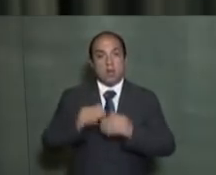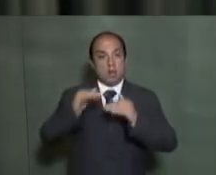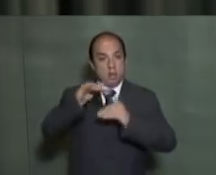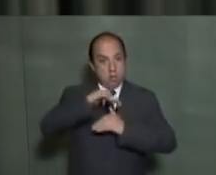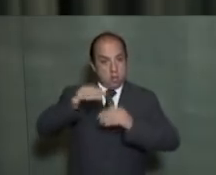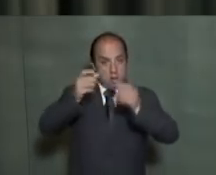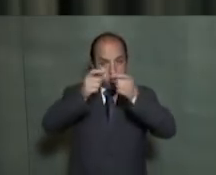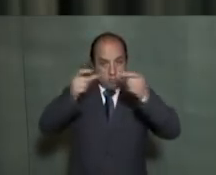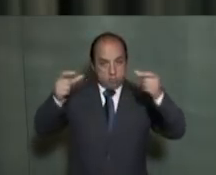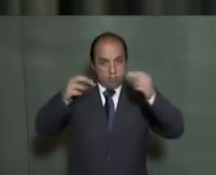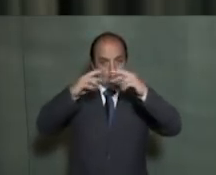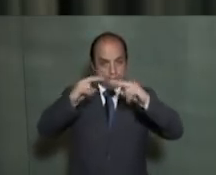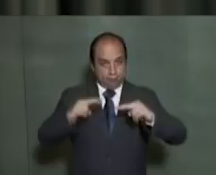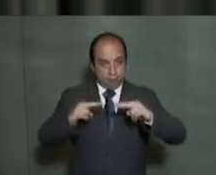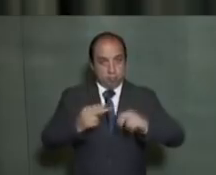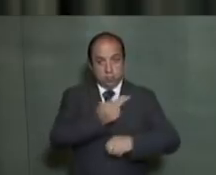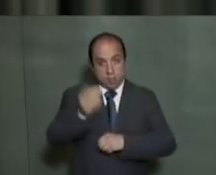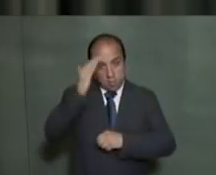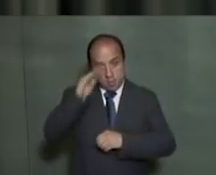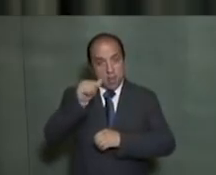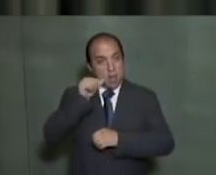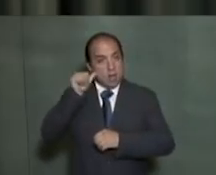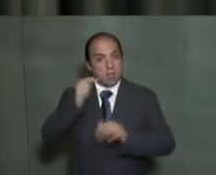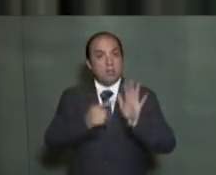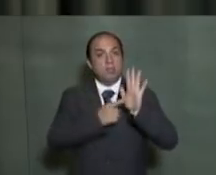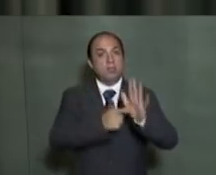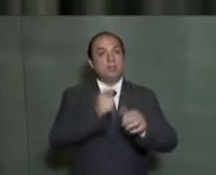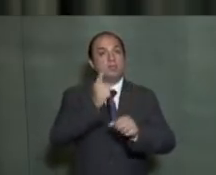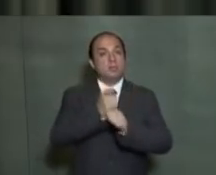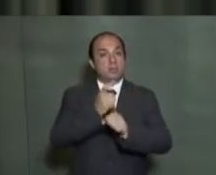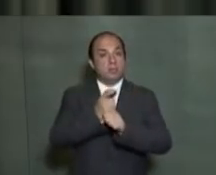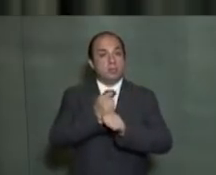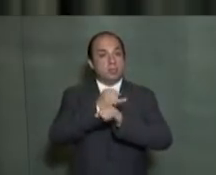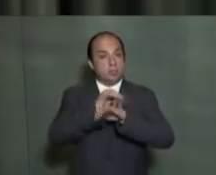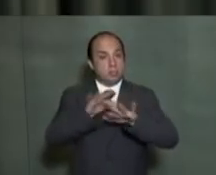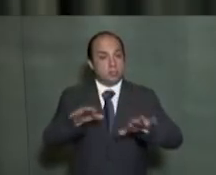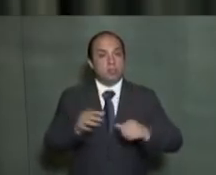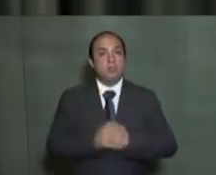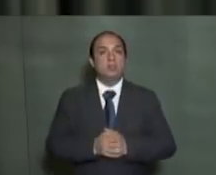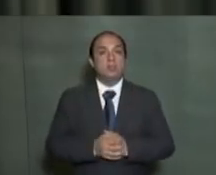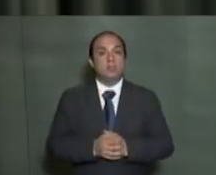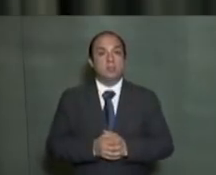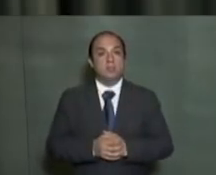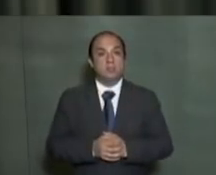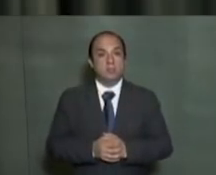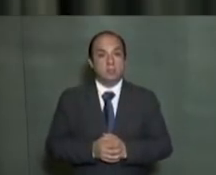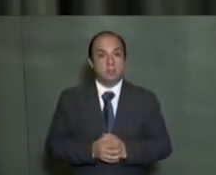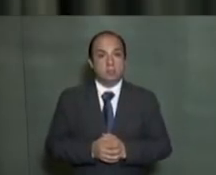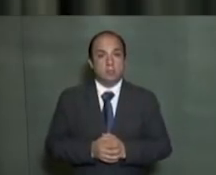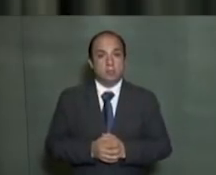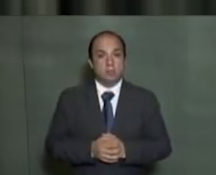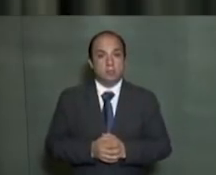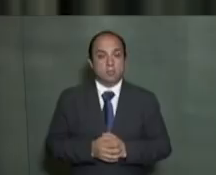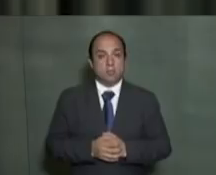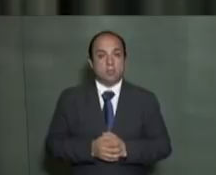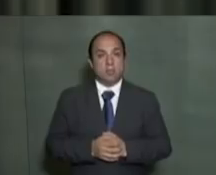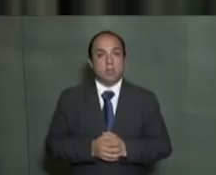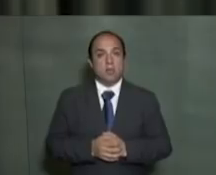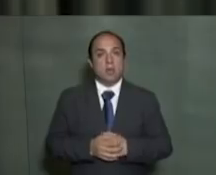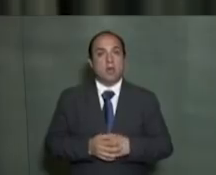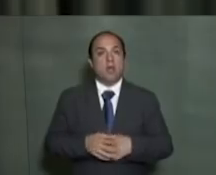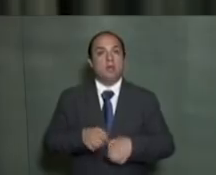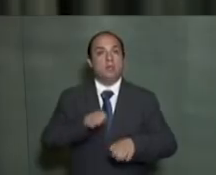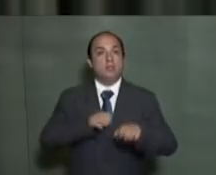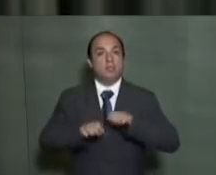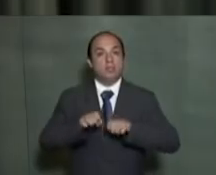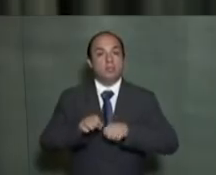saben, ayer se presentó el primer informe preliminar por la empresa DNB,